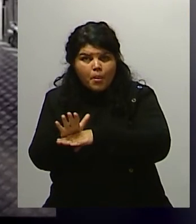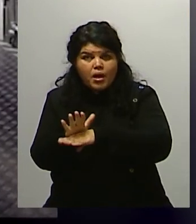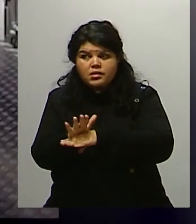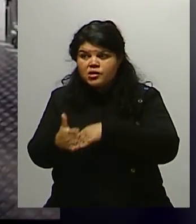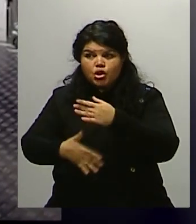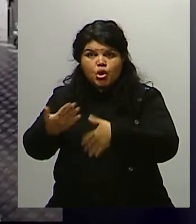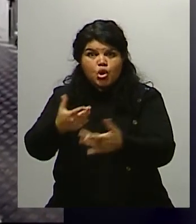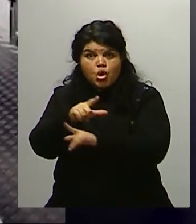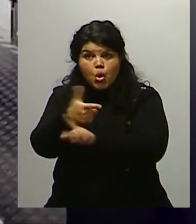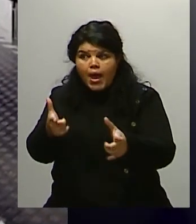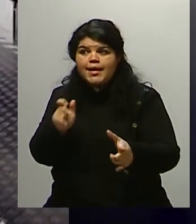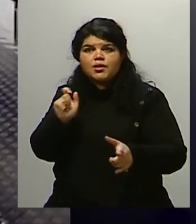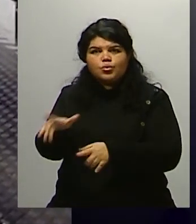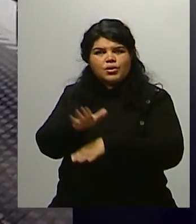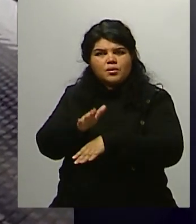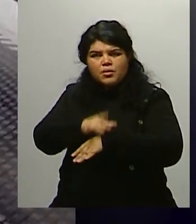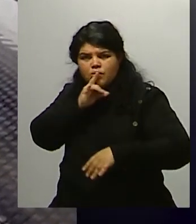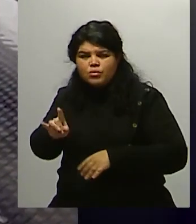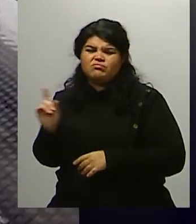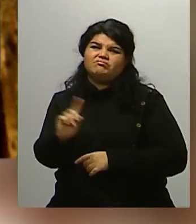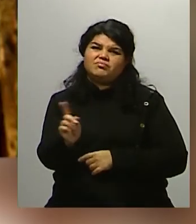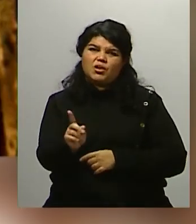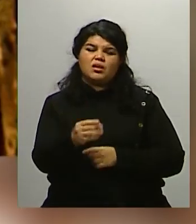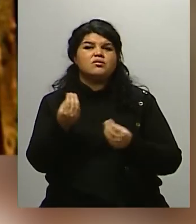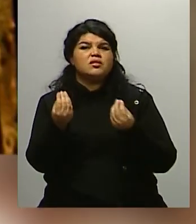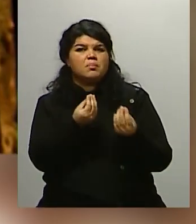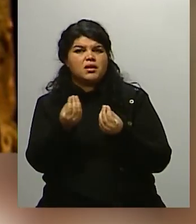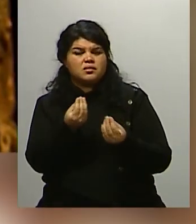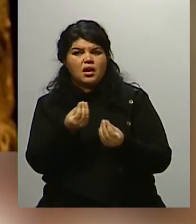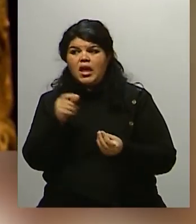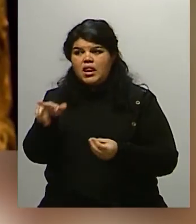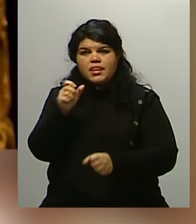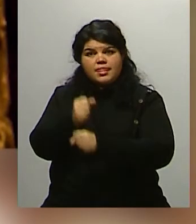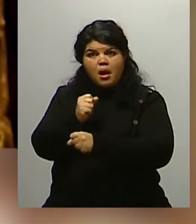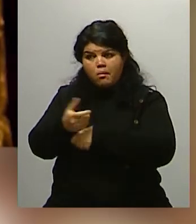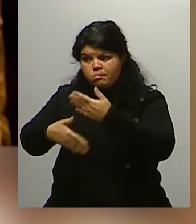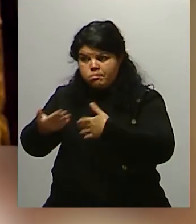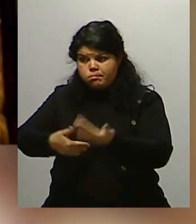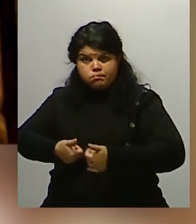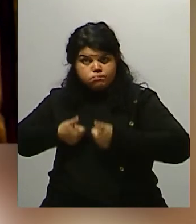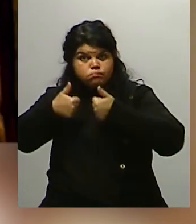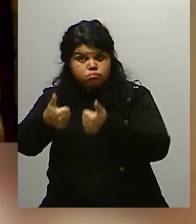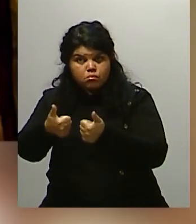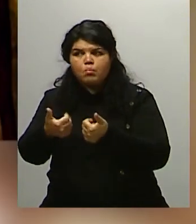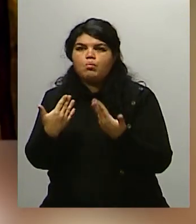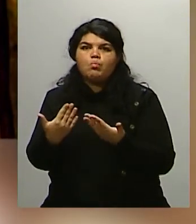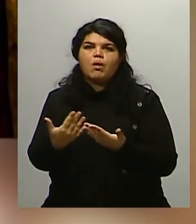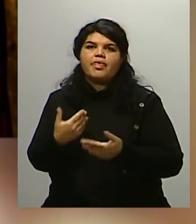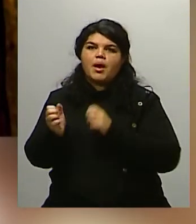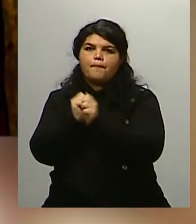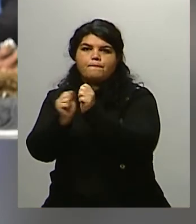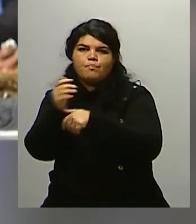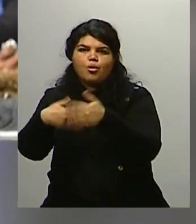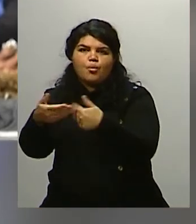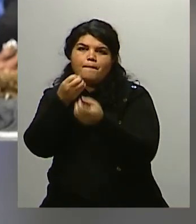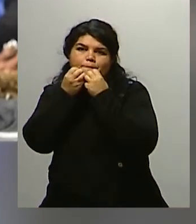base de que no va a trabajar contento y nunca te va a aumentar la productividad de tu empresa. Tal cual. Quería hacer una pregunta más porque otro de los motivos por los